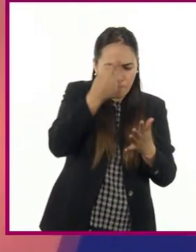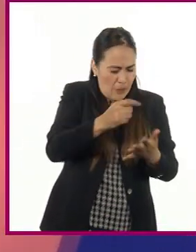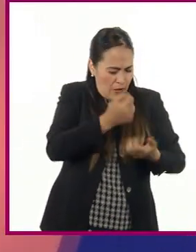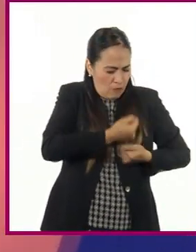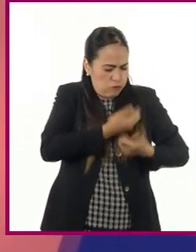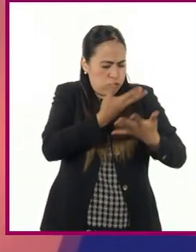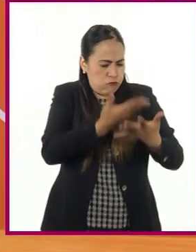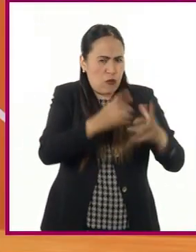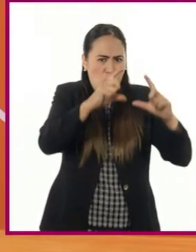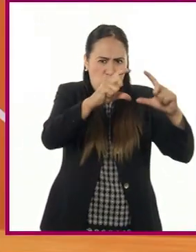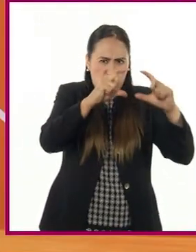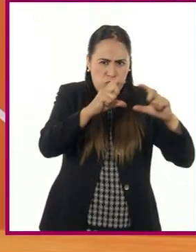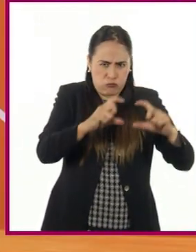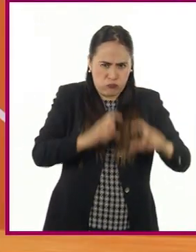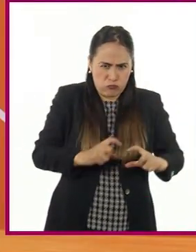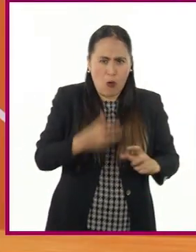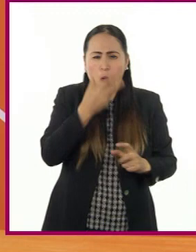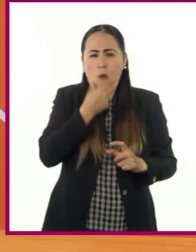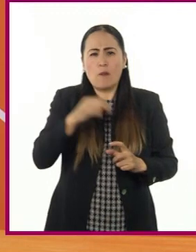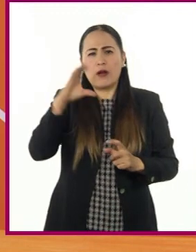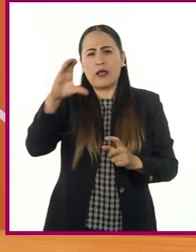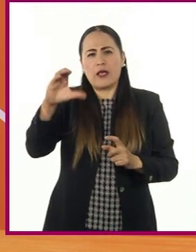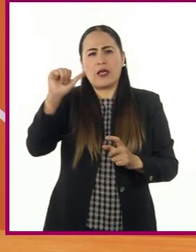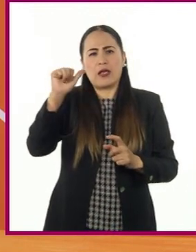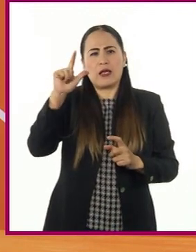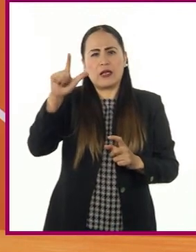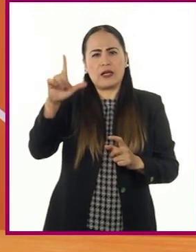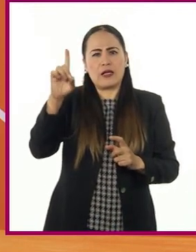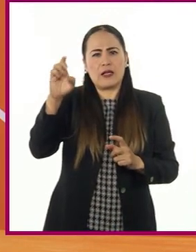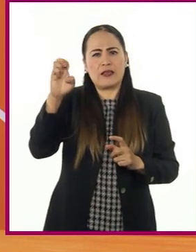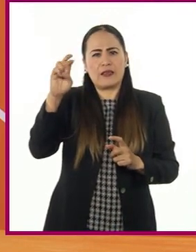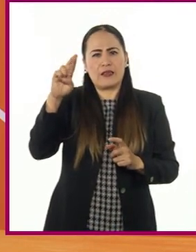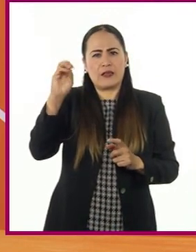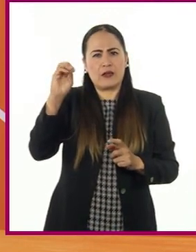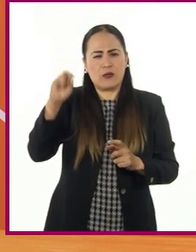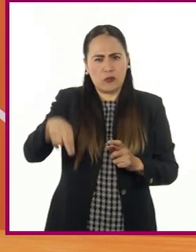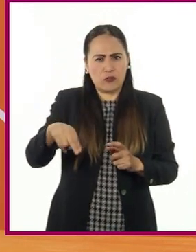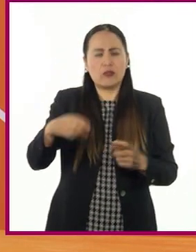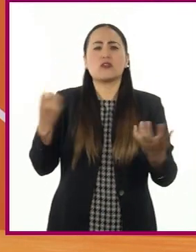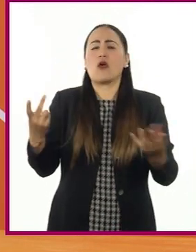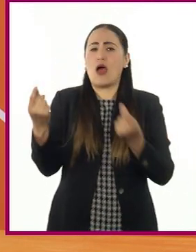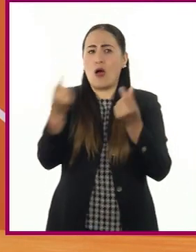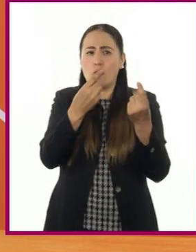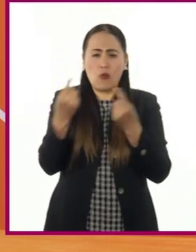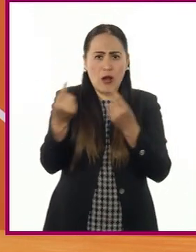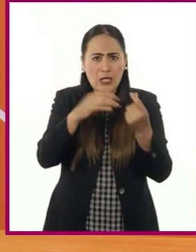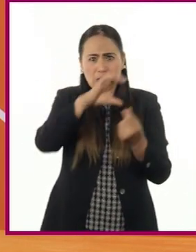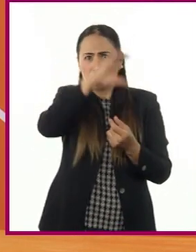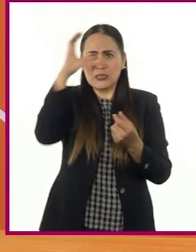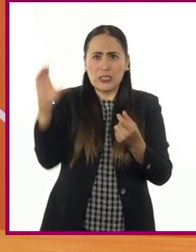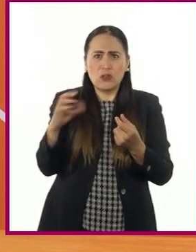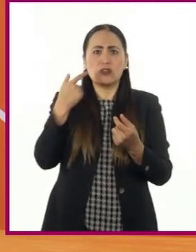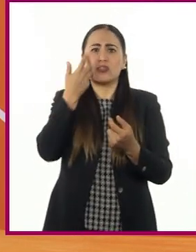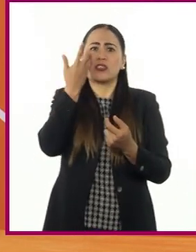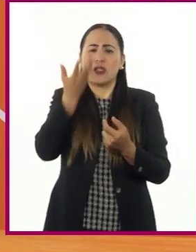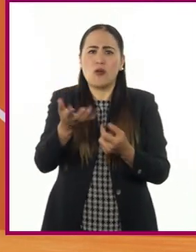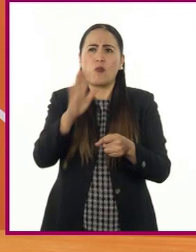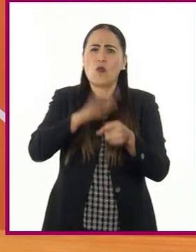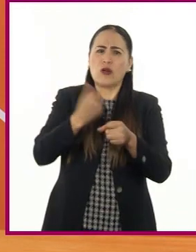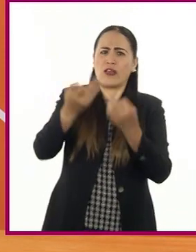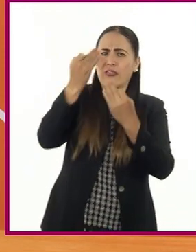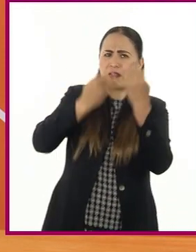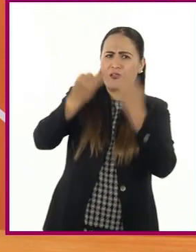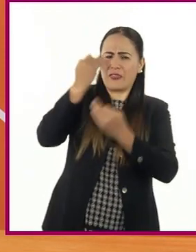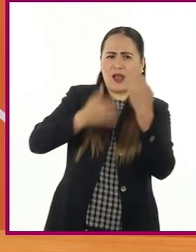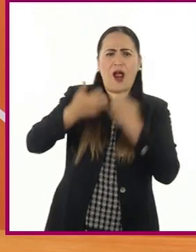Así, por ejemplo, Calderón de la Barca escribe: apurar cielos pretendo, ya que me tratáis así, cuando la